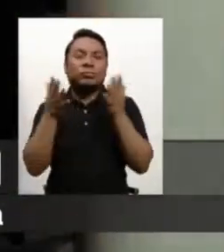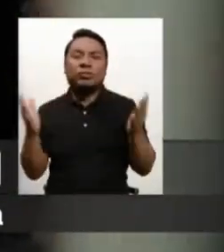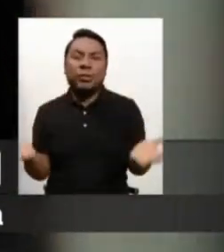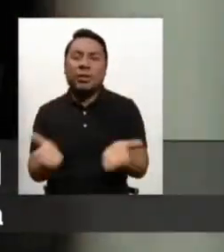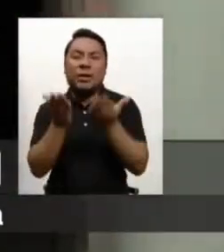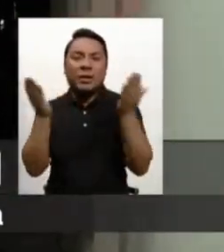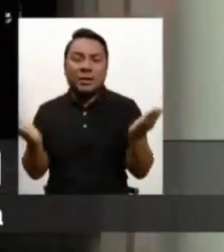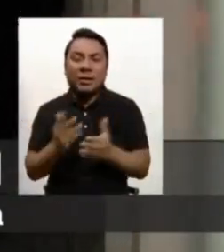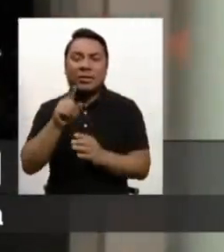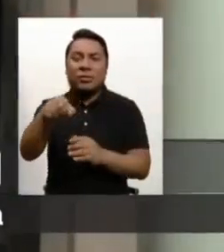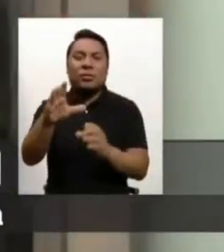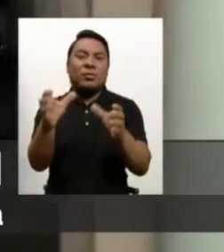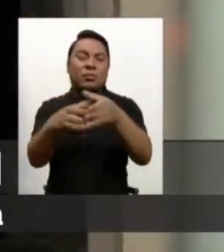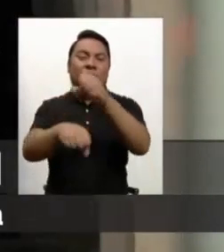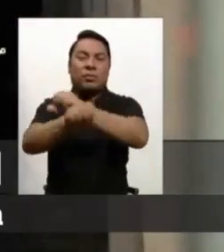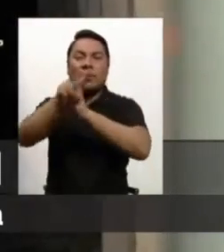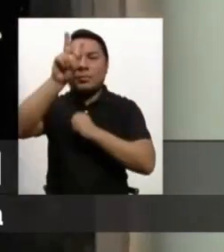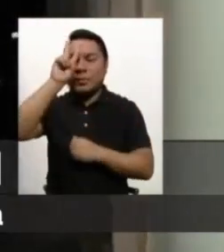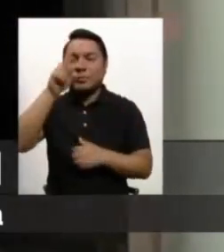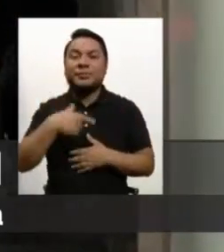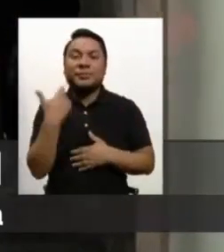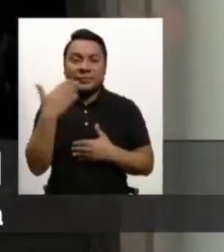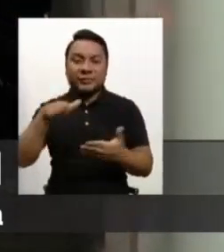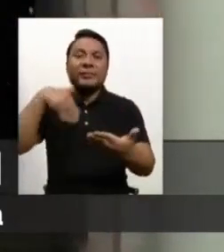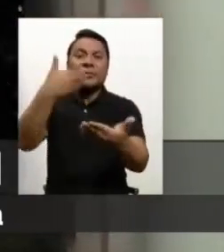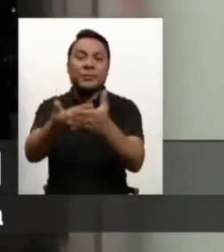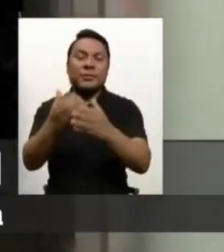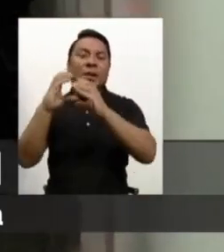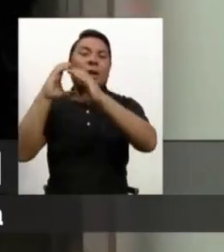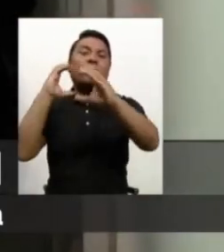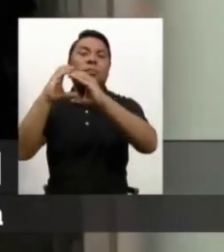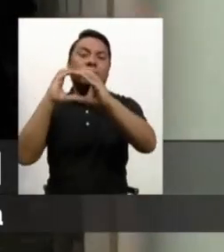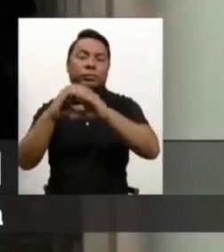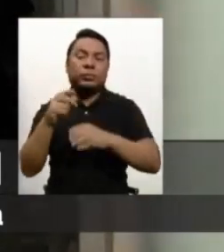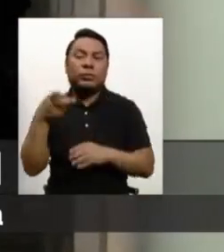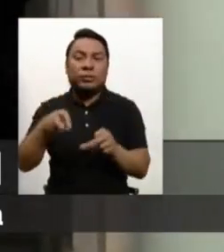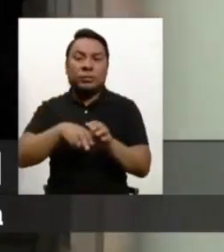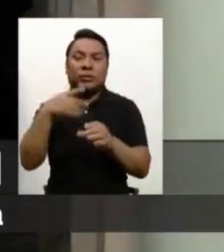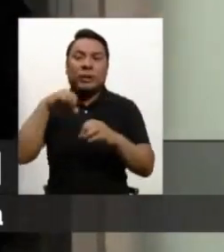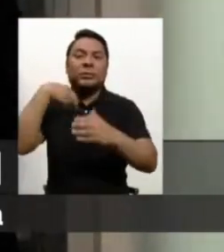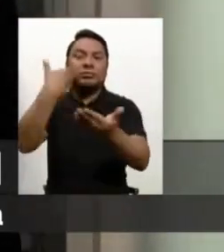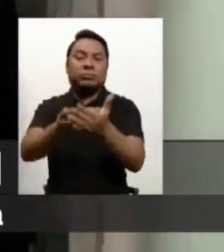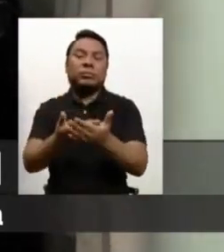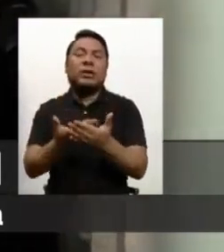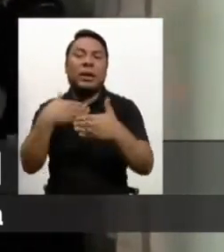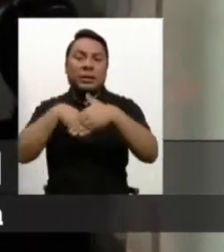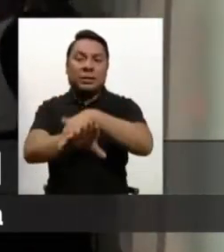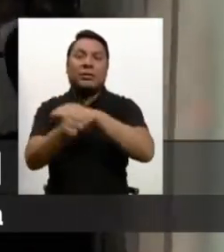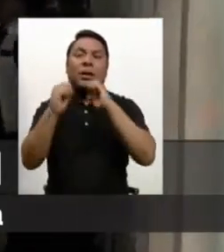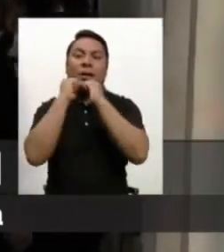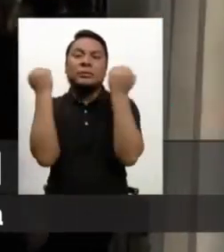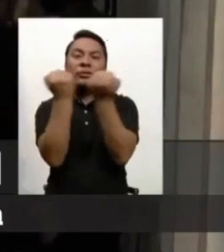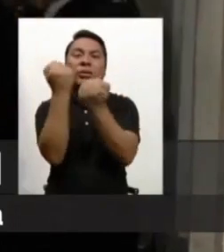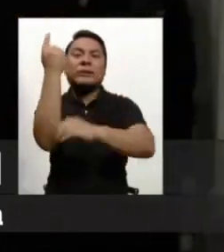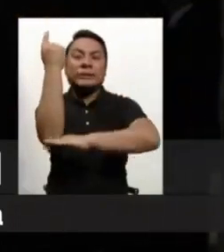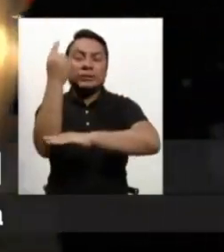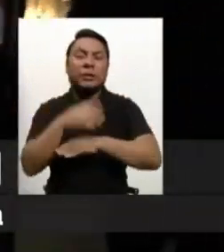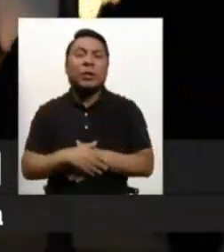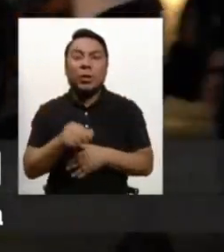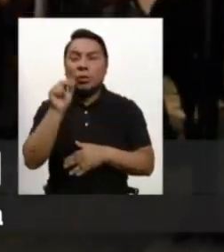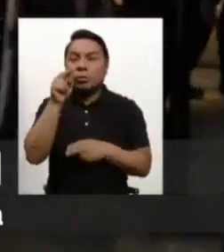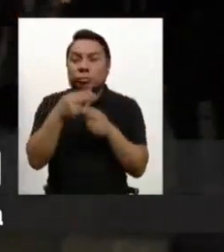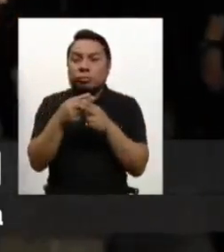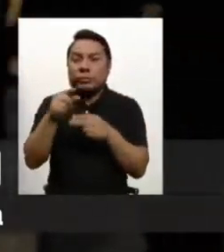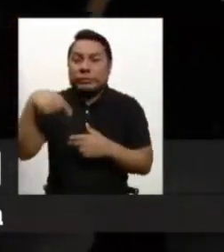hinchada nacional, la llegada del bus del equipo patrio al Estadio Nacional a menos de 2 horas del partido